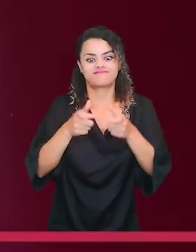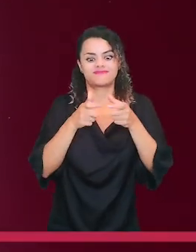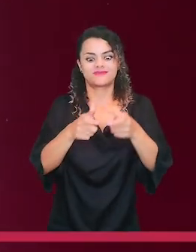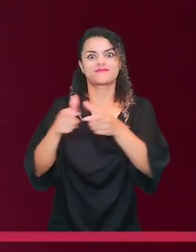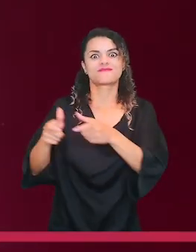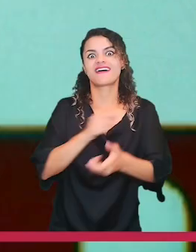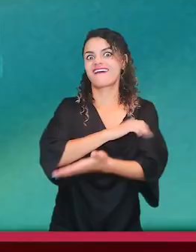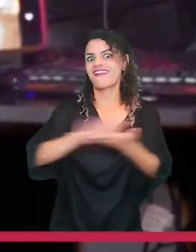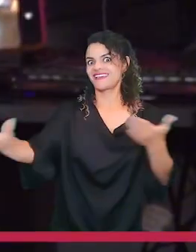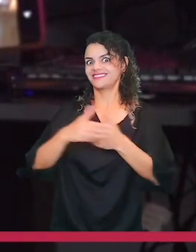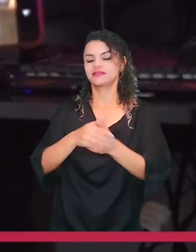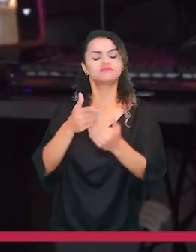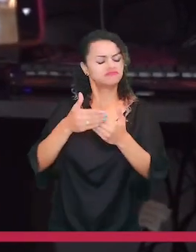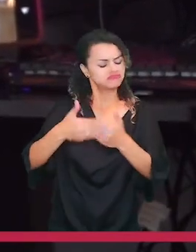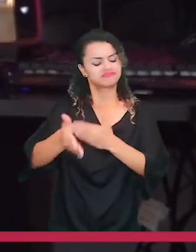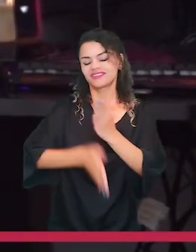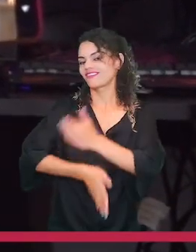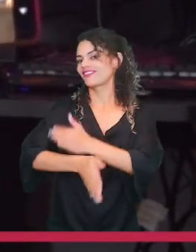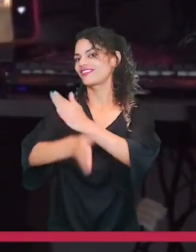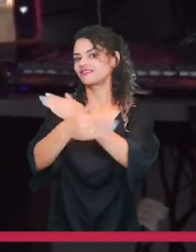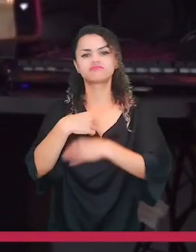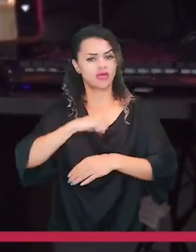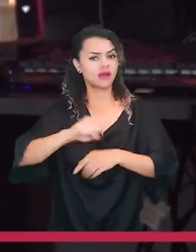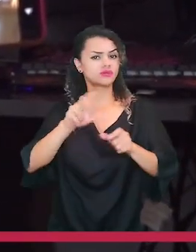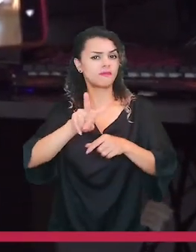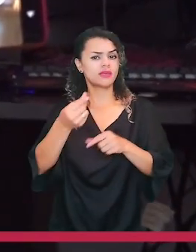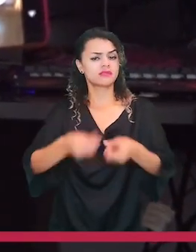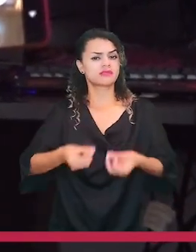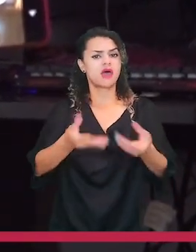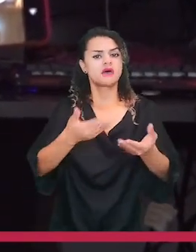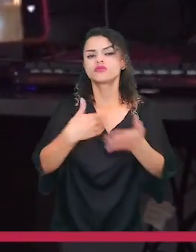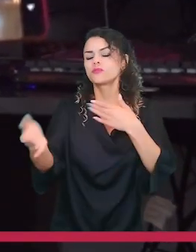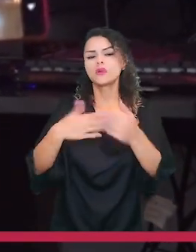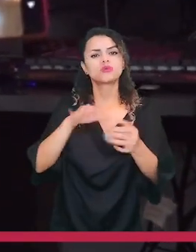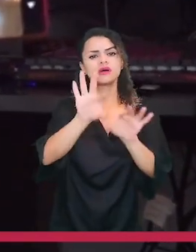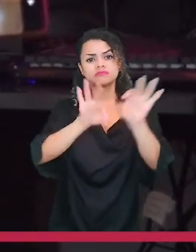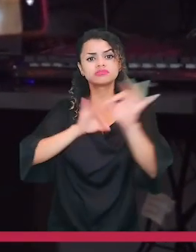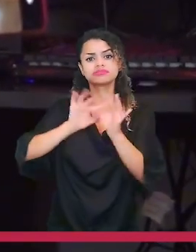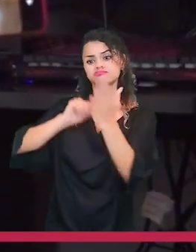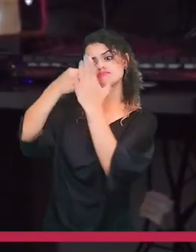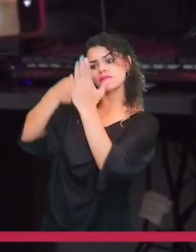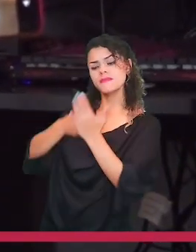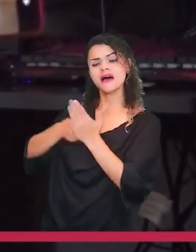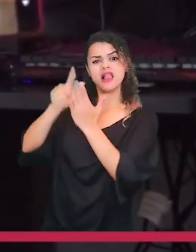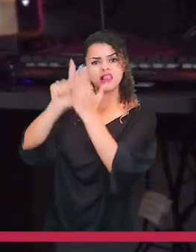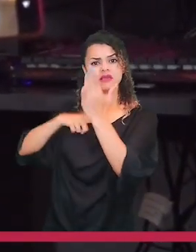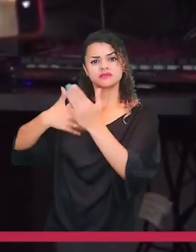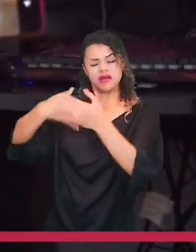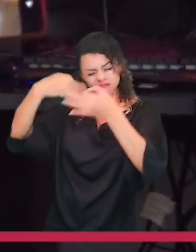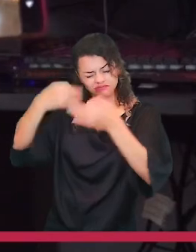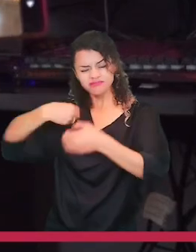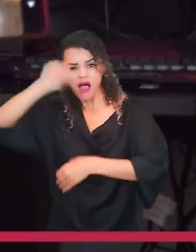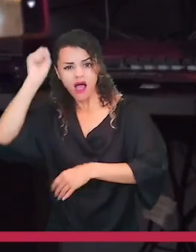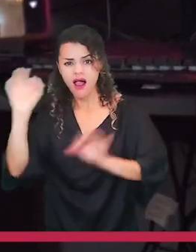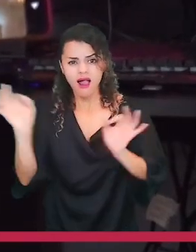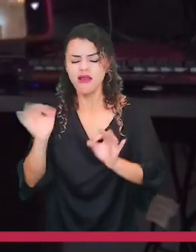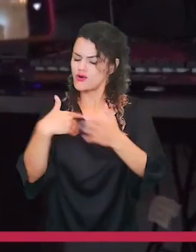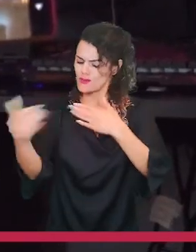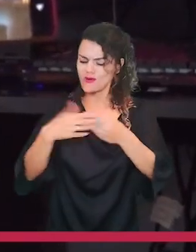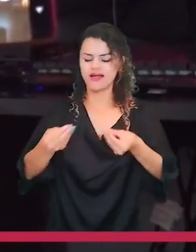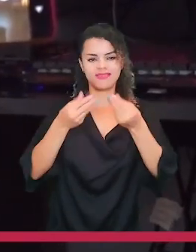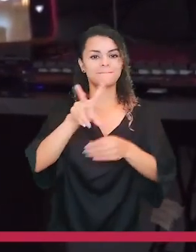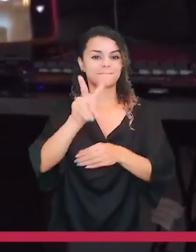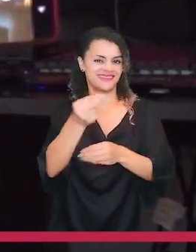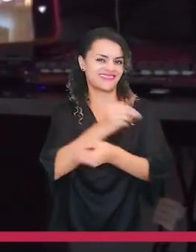Gratis, pues se sostiene. Tienes derecho a tus 20 acreditaciones, así no estés dentro de la selección oficial. Y el resto